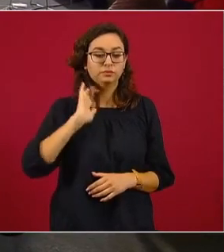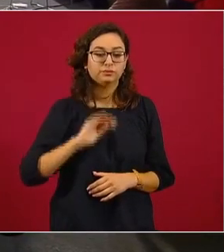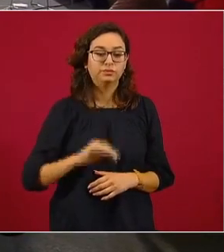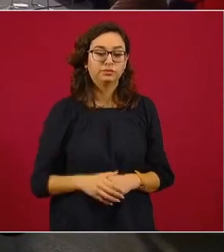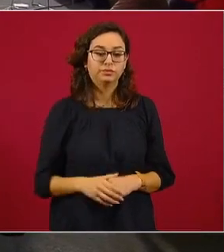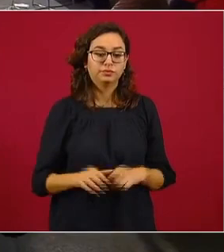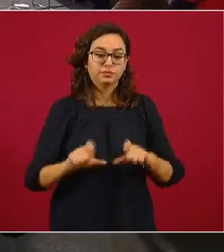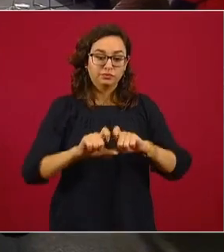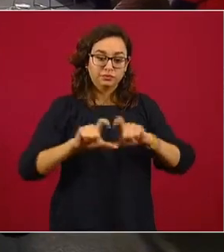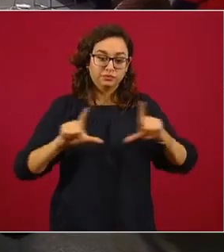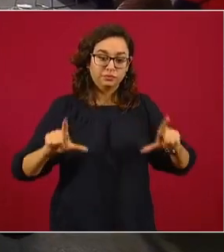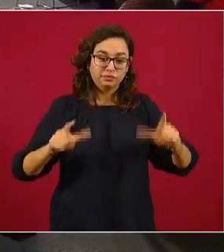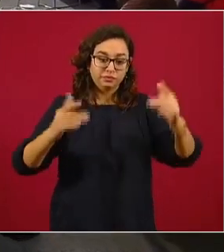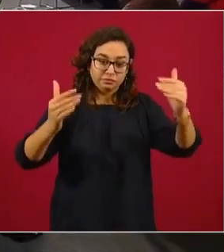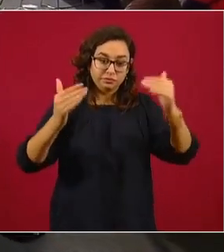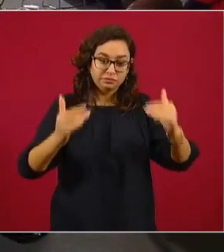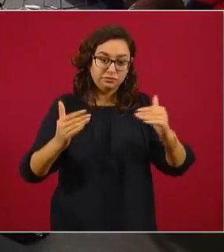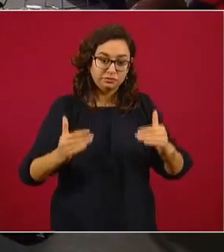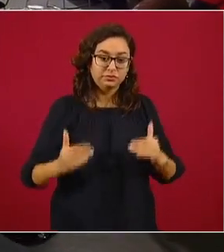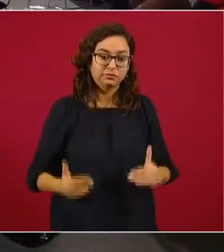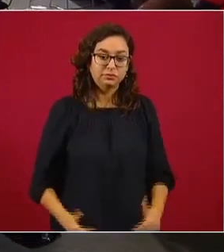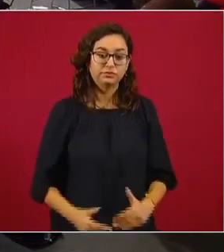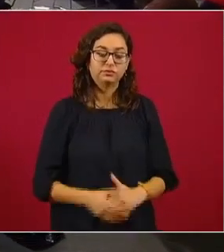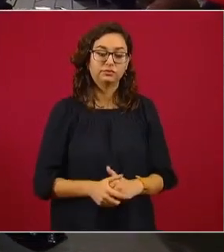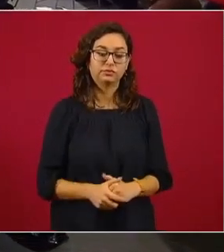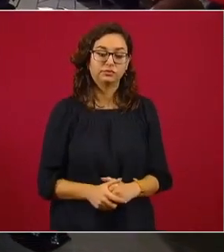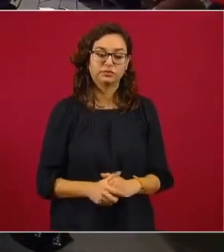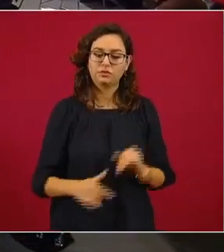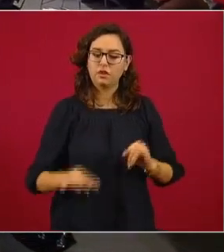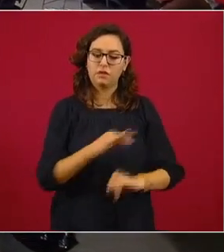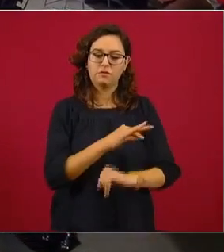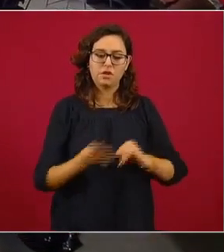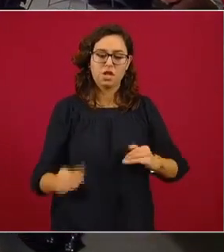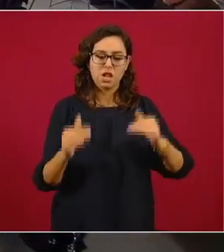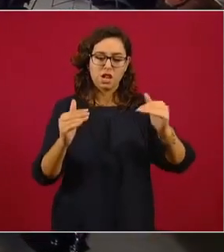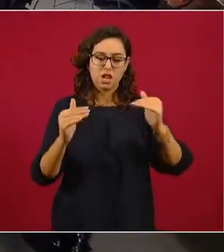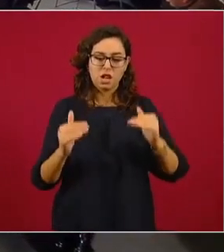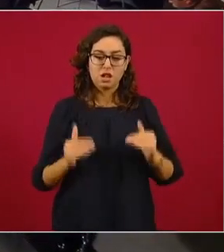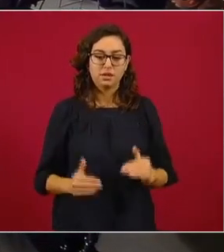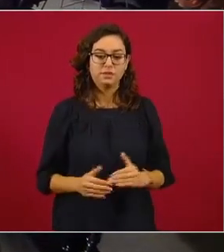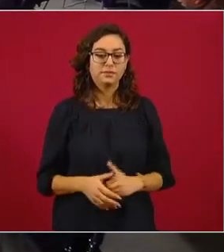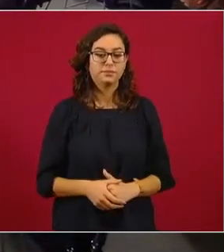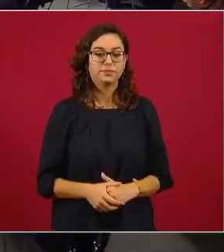¿Más? Más adelante, casi al final.